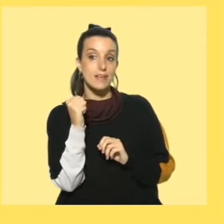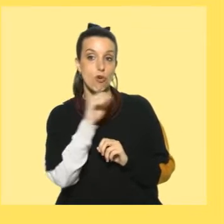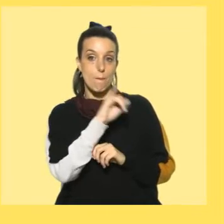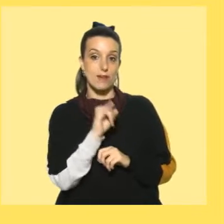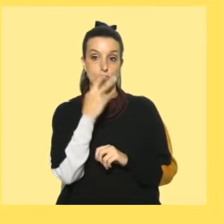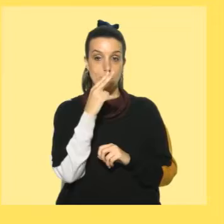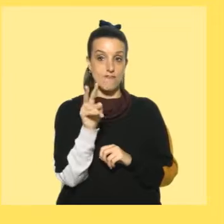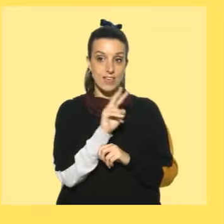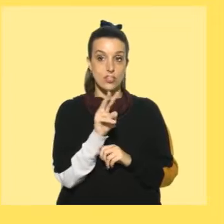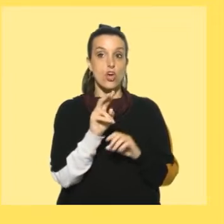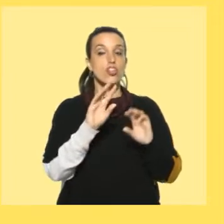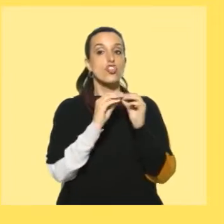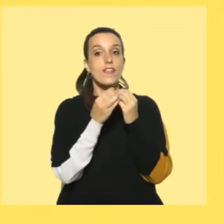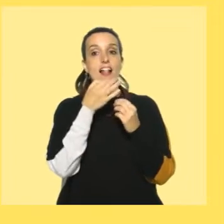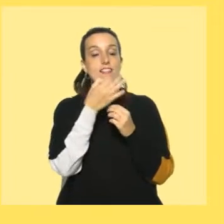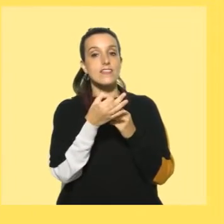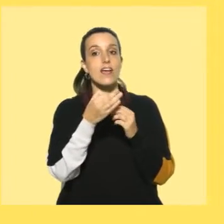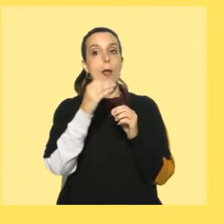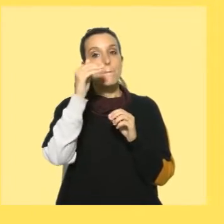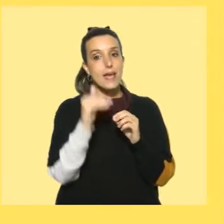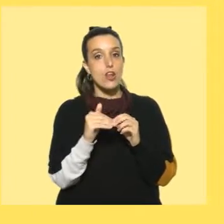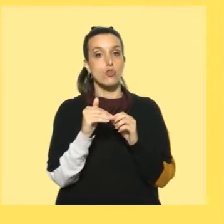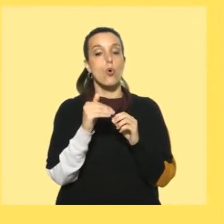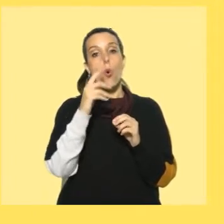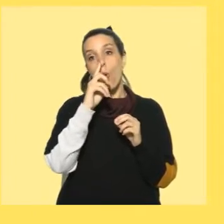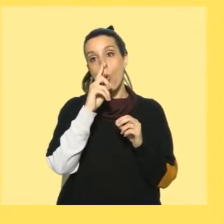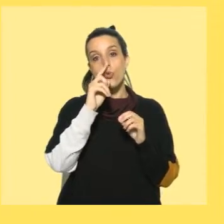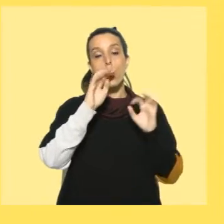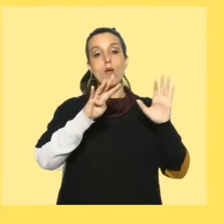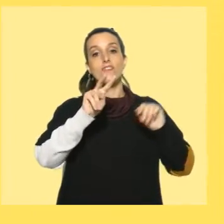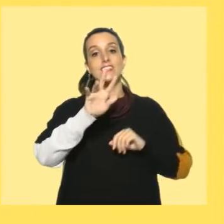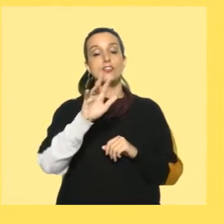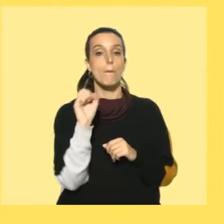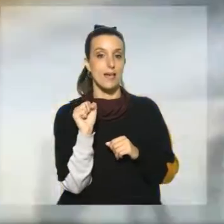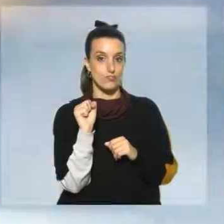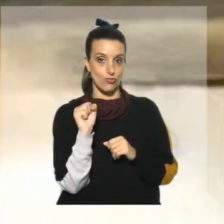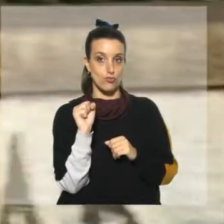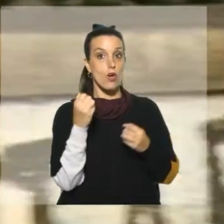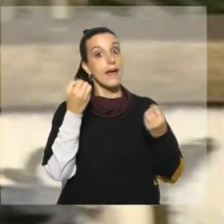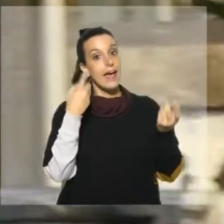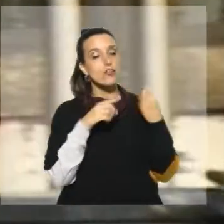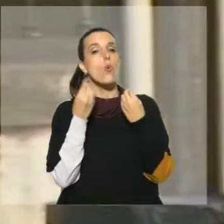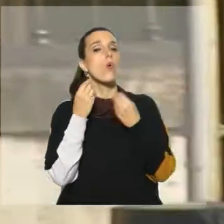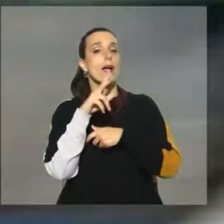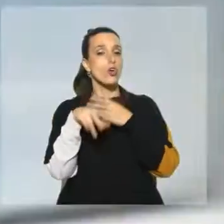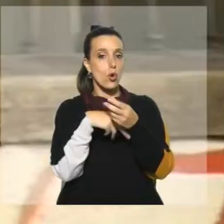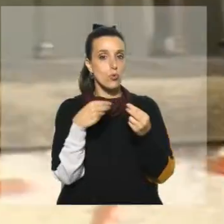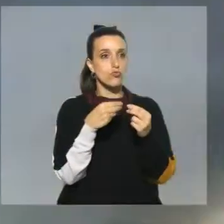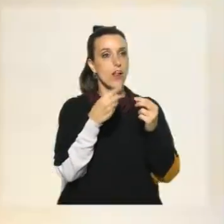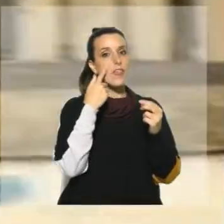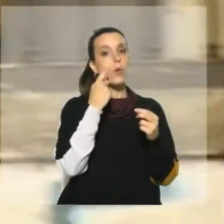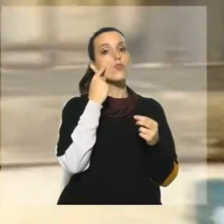2022 y que se registró un nuevo descenso en junio llegando a 925 pesos por lo que concluye que la disminución